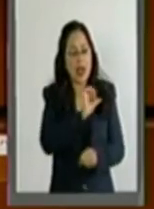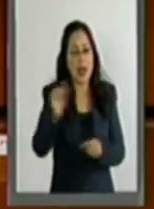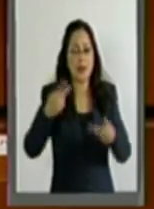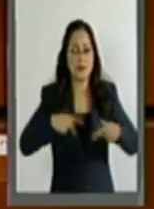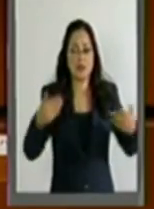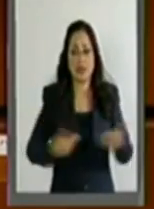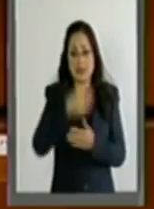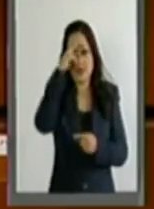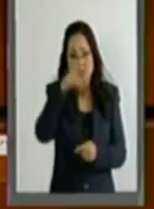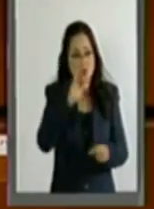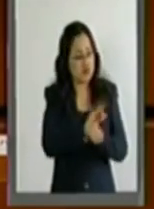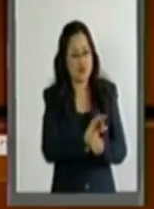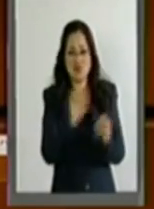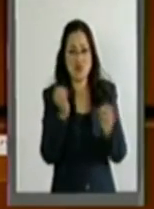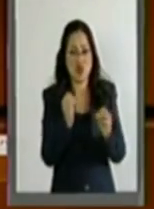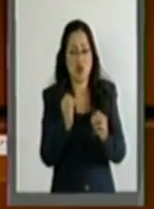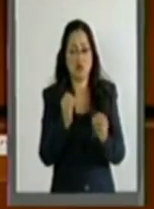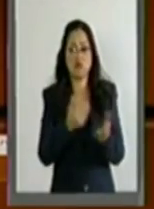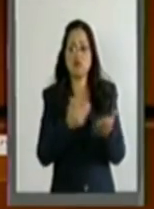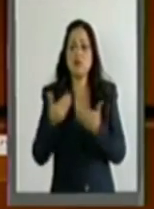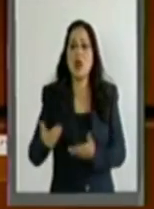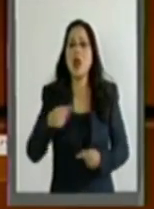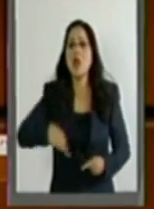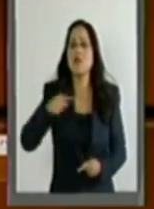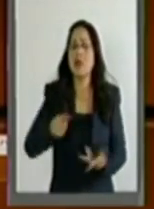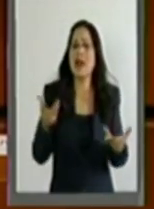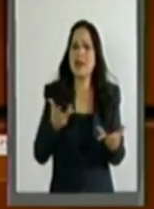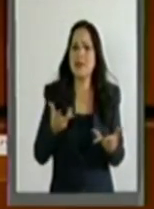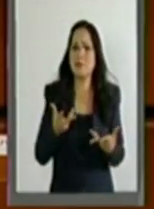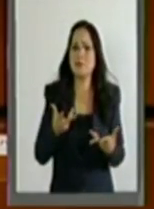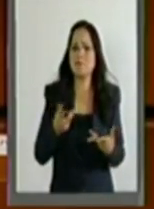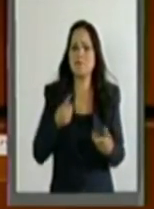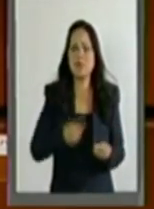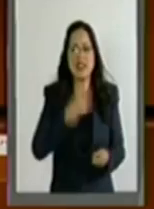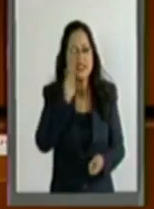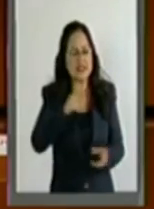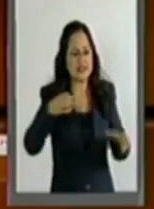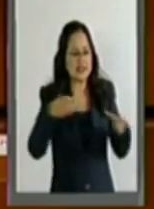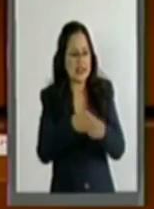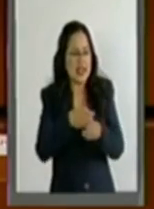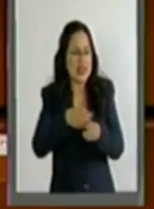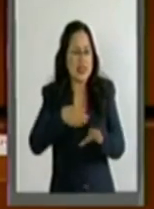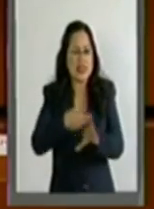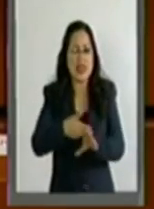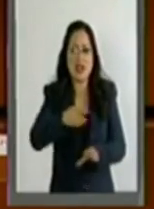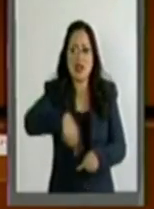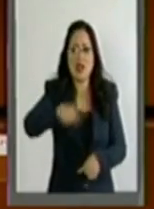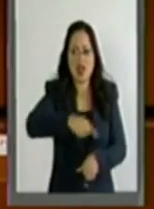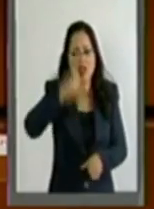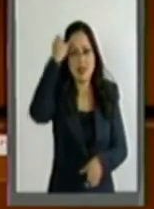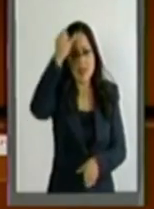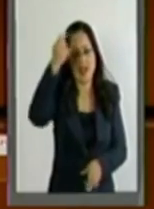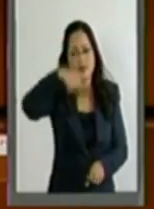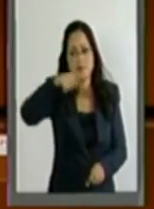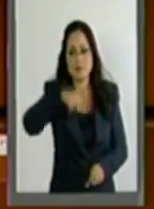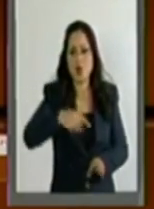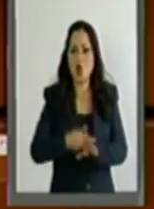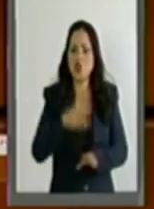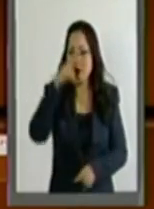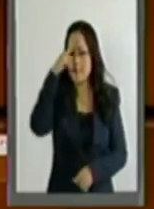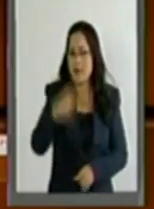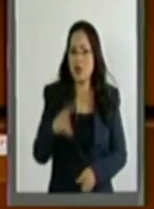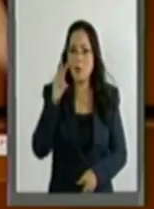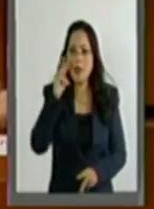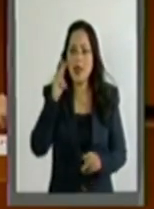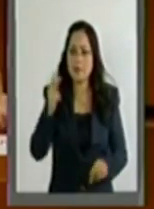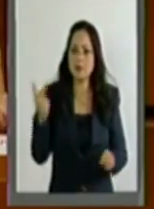Por el contrario, lo que hacemos es radicalizar las posiciones contra México. Veamos qué está